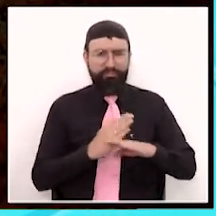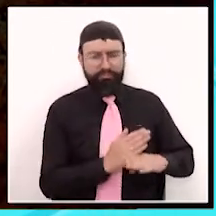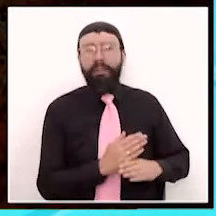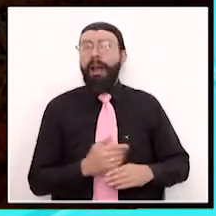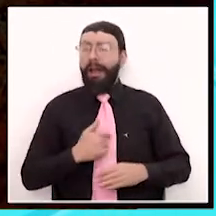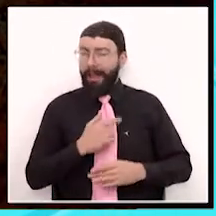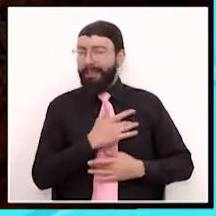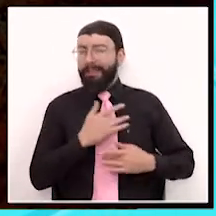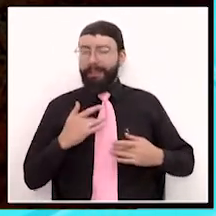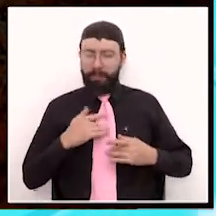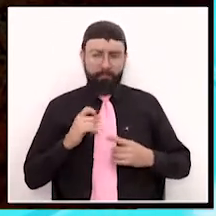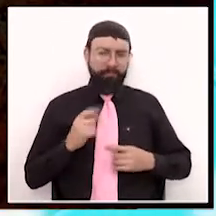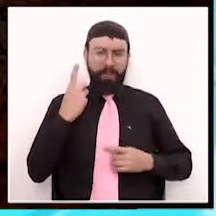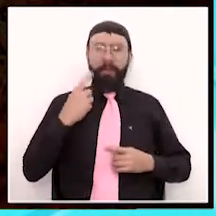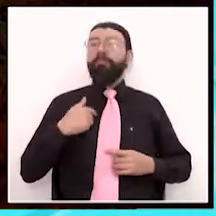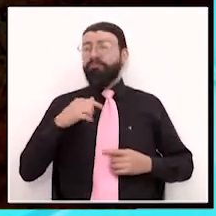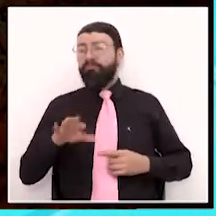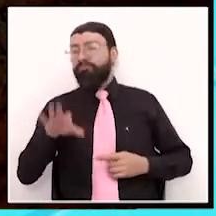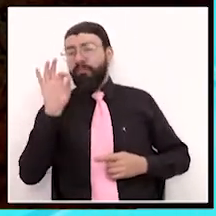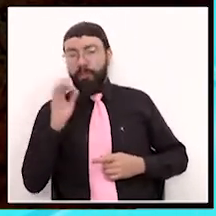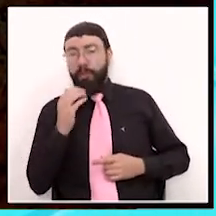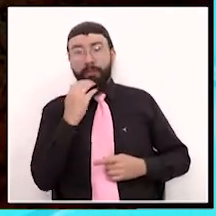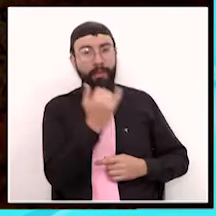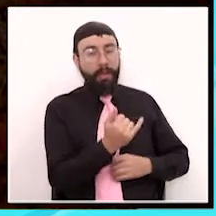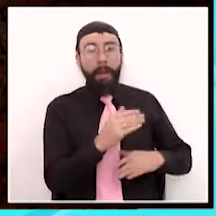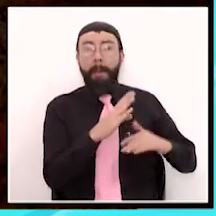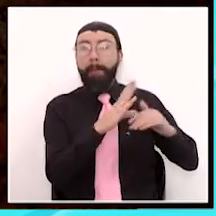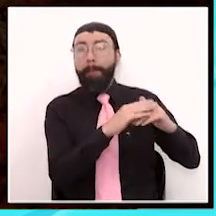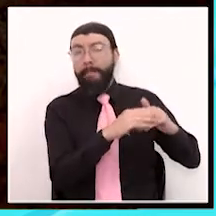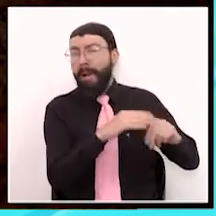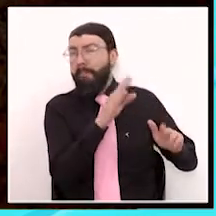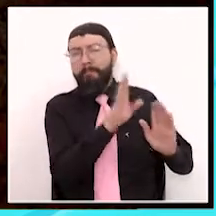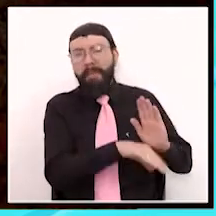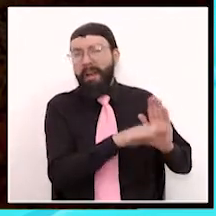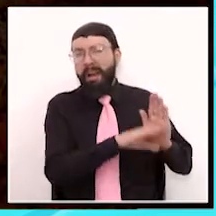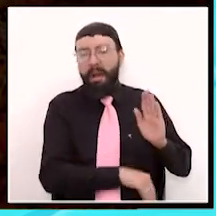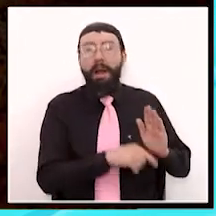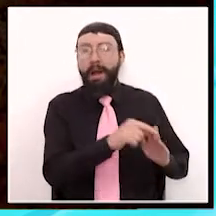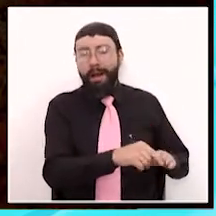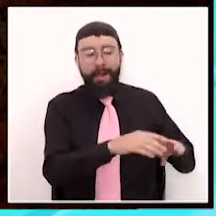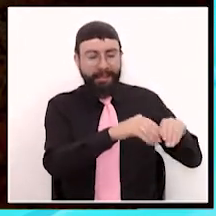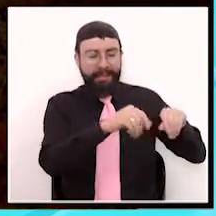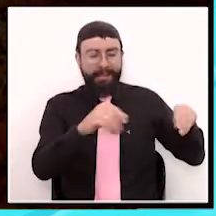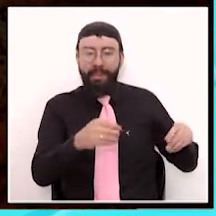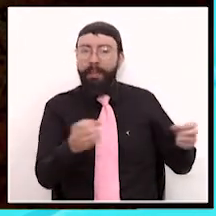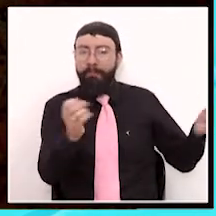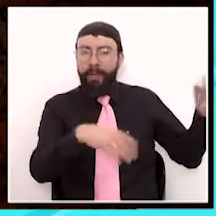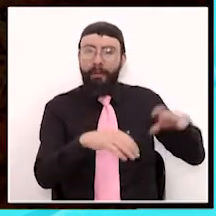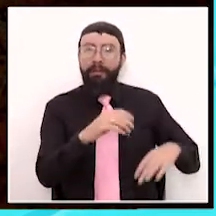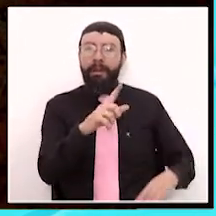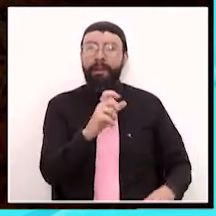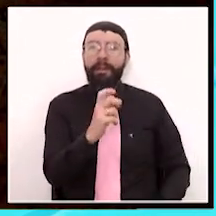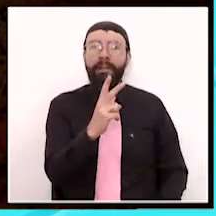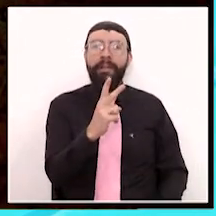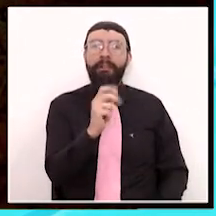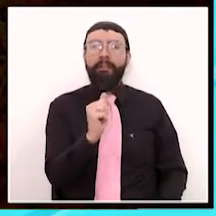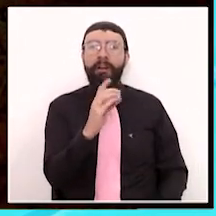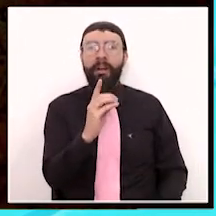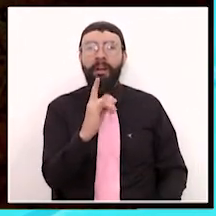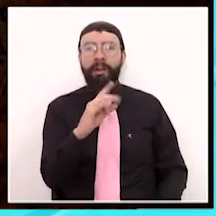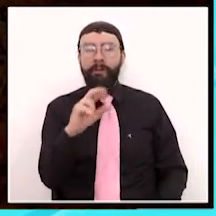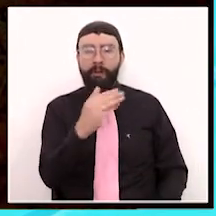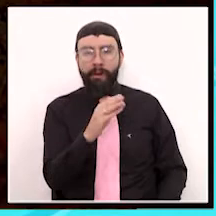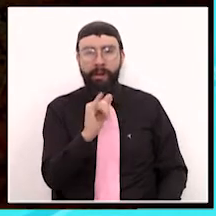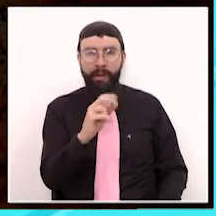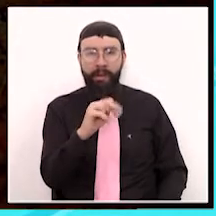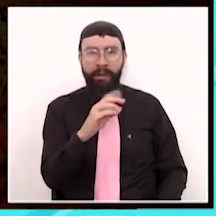los panes de panadería, los panes baratos que los hacen con levaduras industriales? Esos